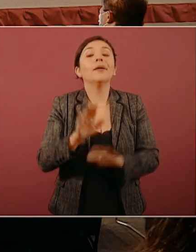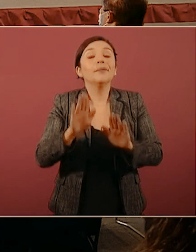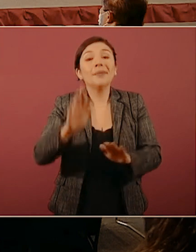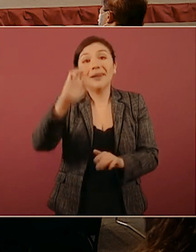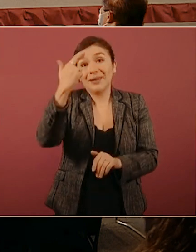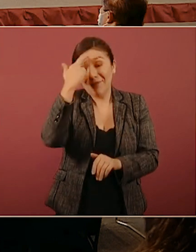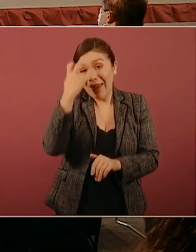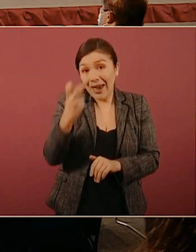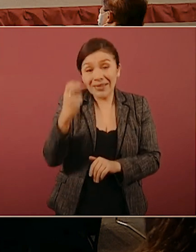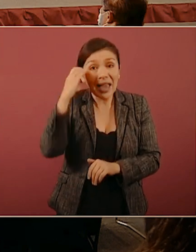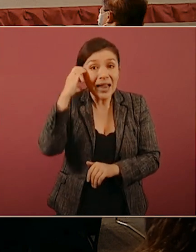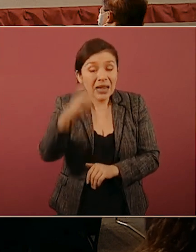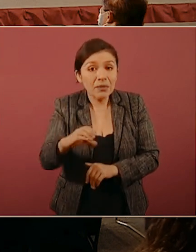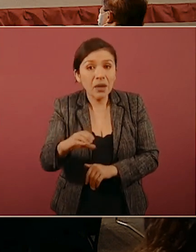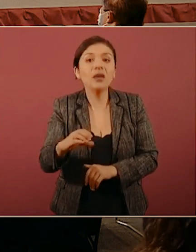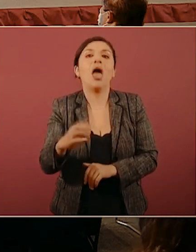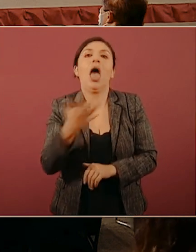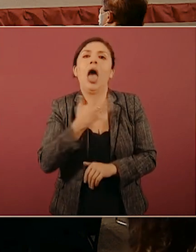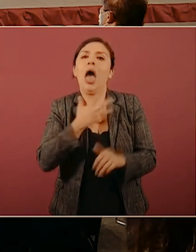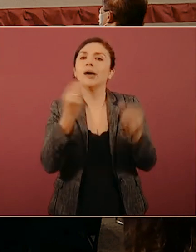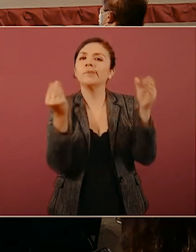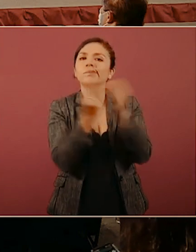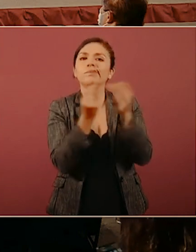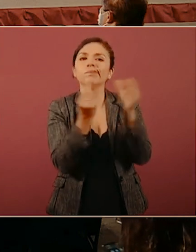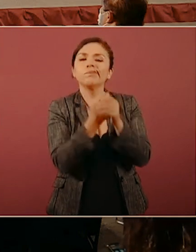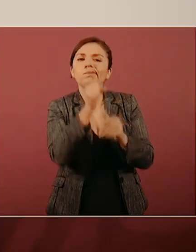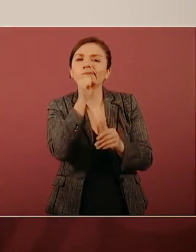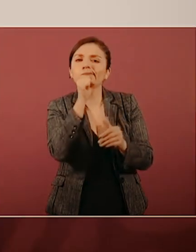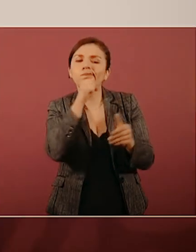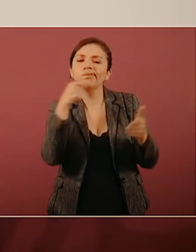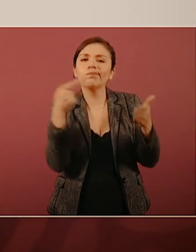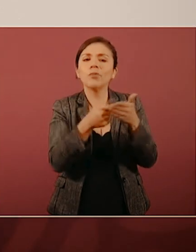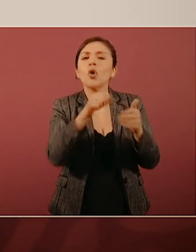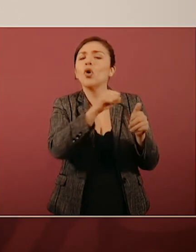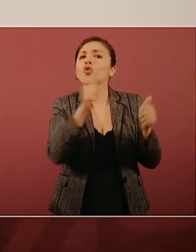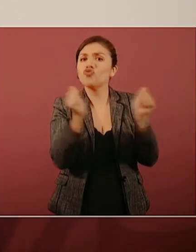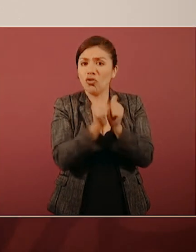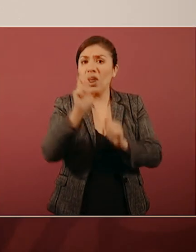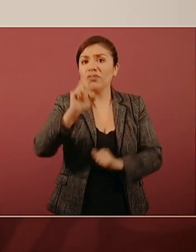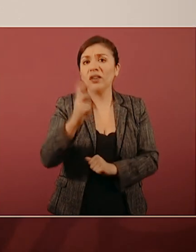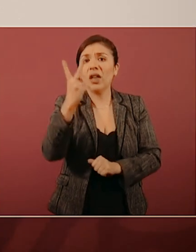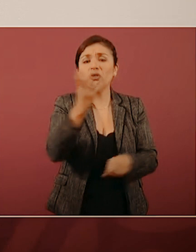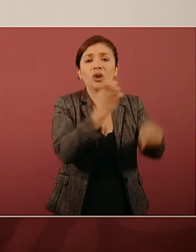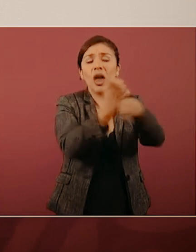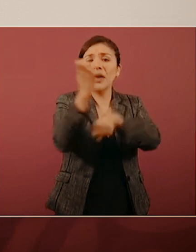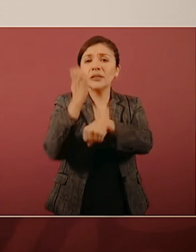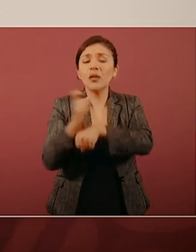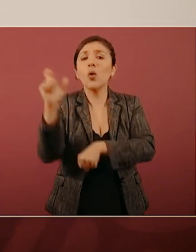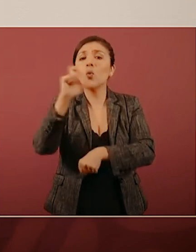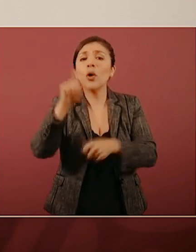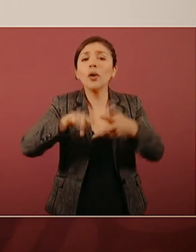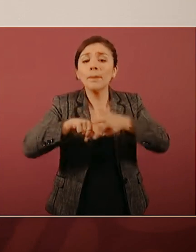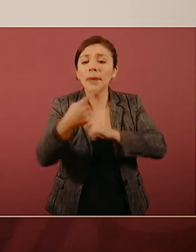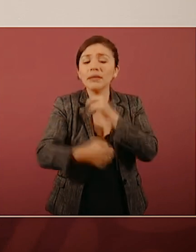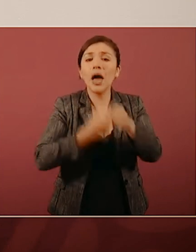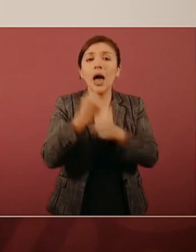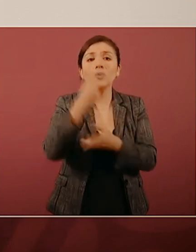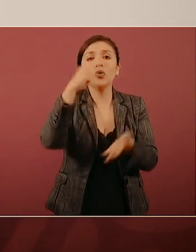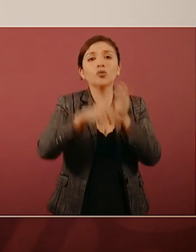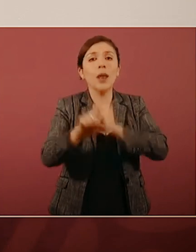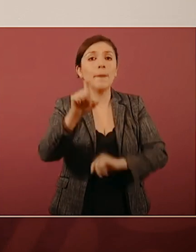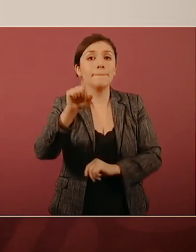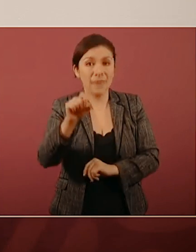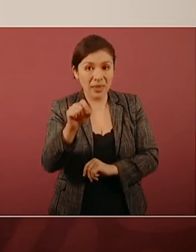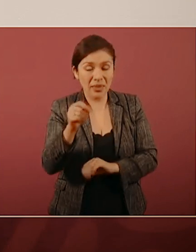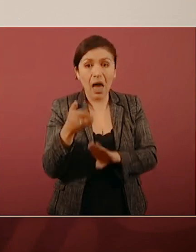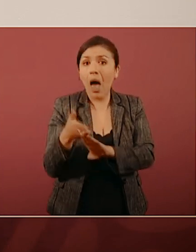este delito se tiene tipificado completamente en los 32 estados a partir del 2020.